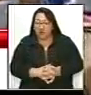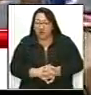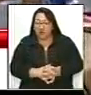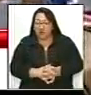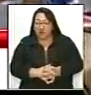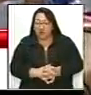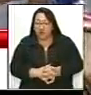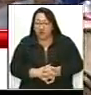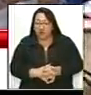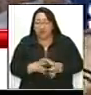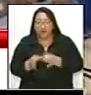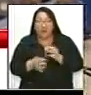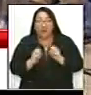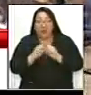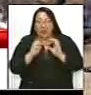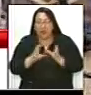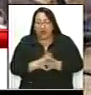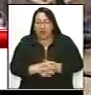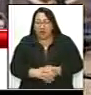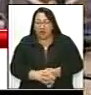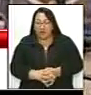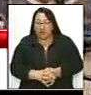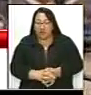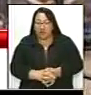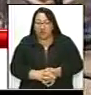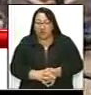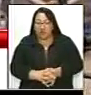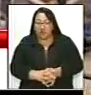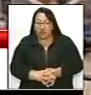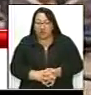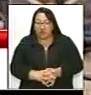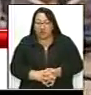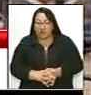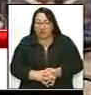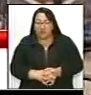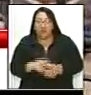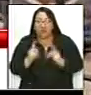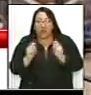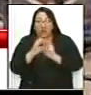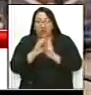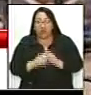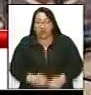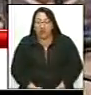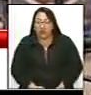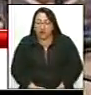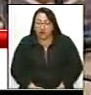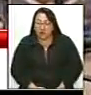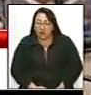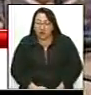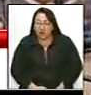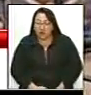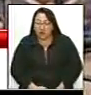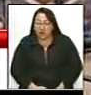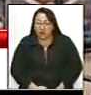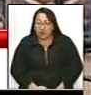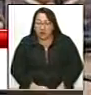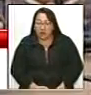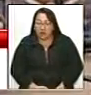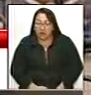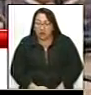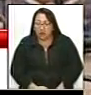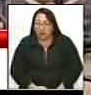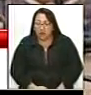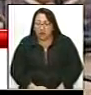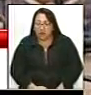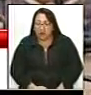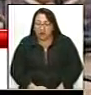muy claramente especificado el Tribunal Constitucional que de ninguna manera apoya